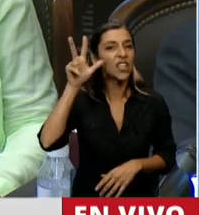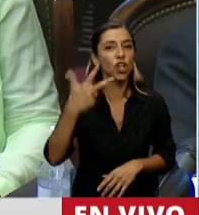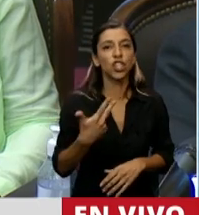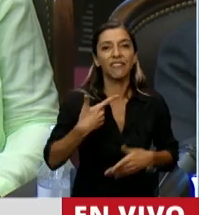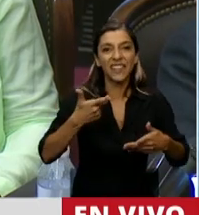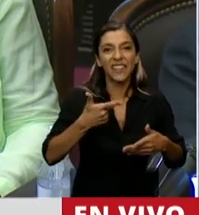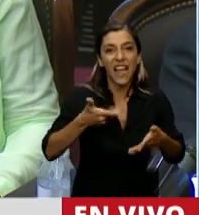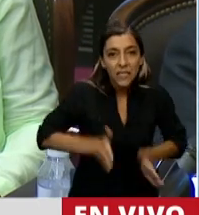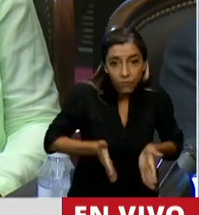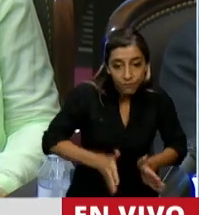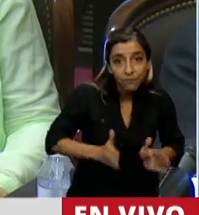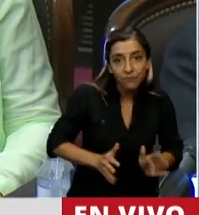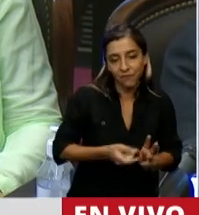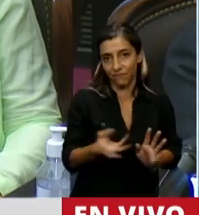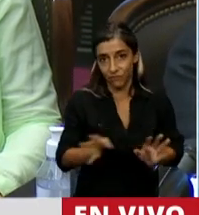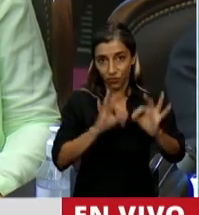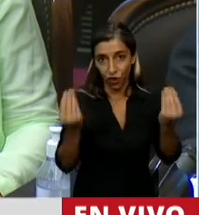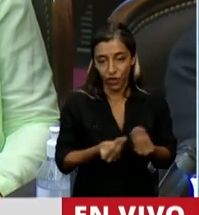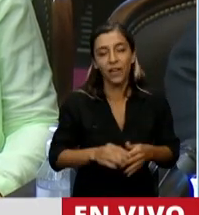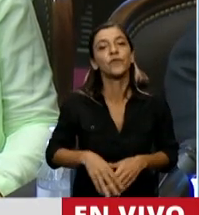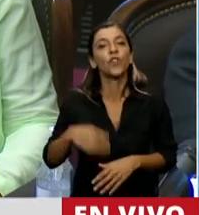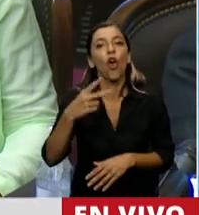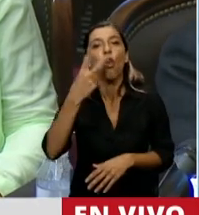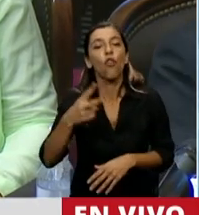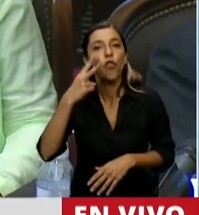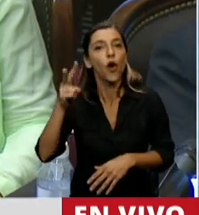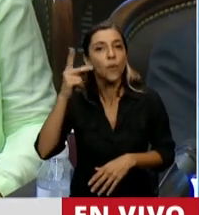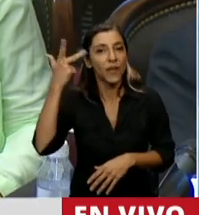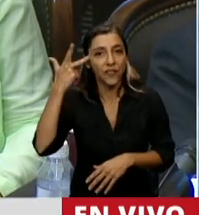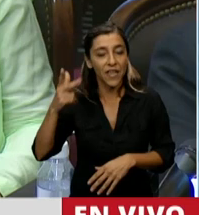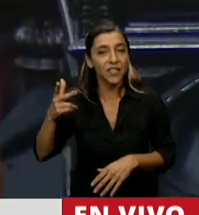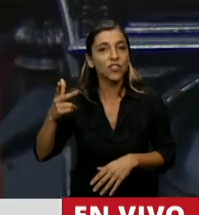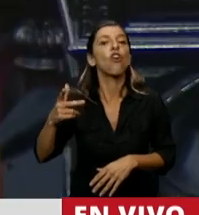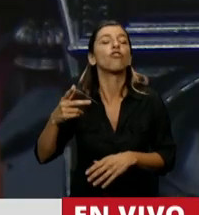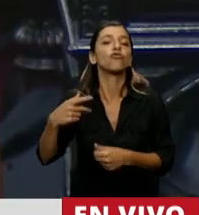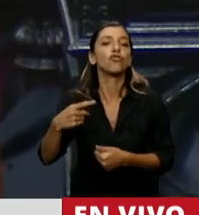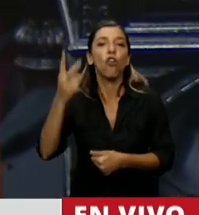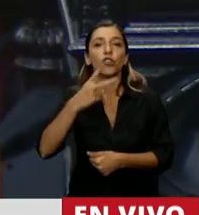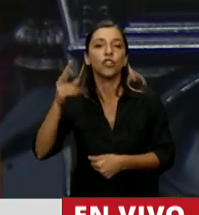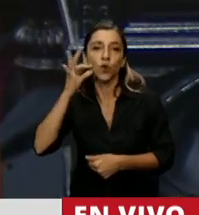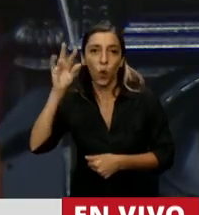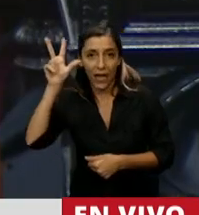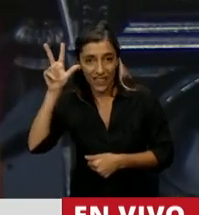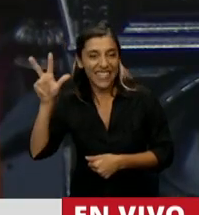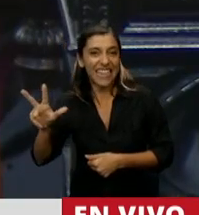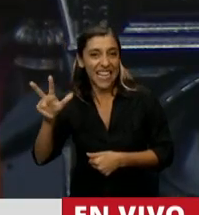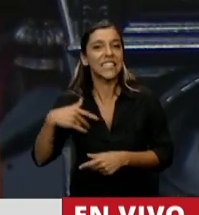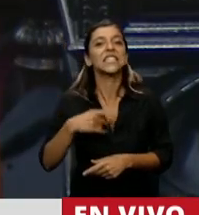183 nacimientos de niños y niñas. 2018, 243 nacimientos.